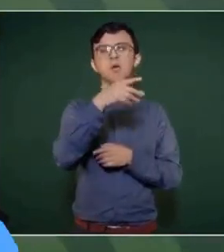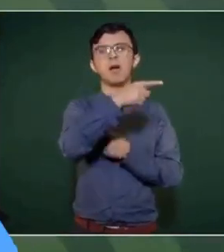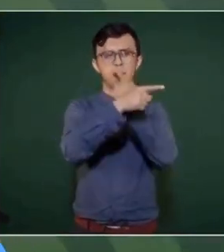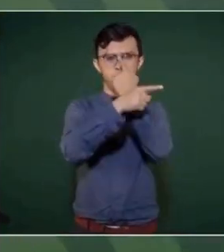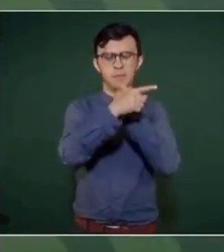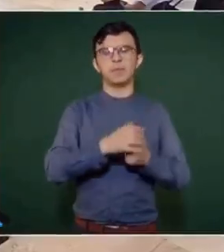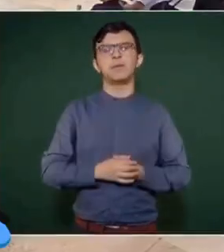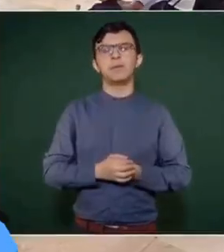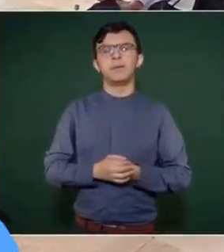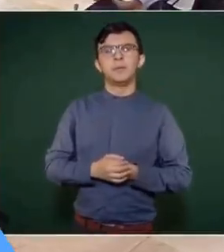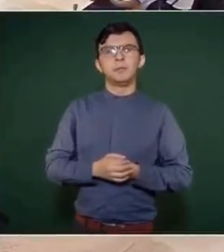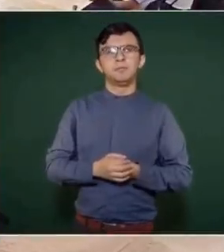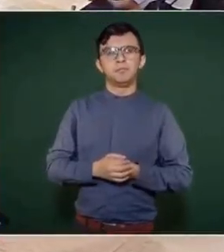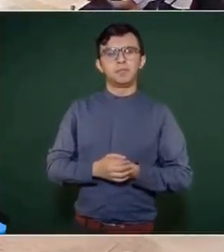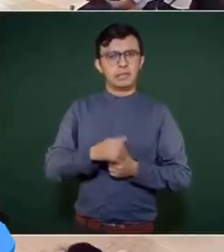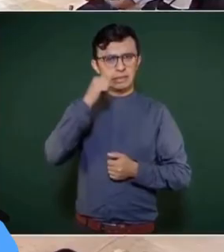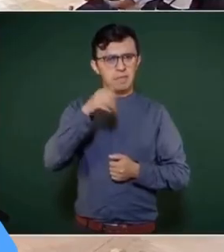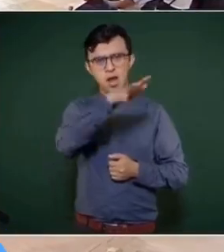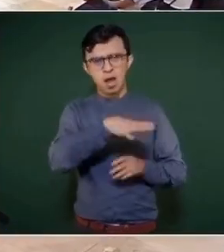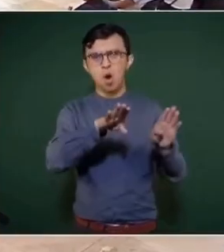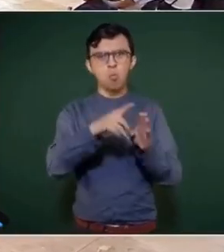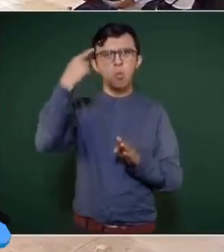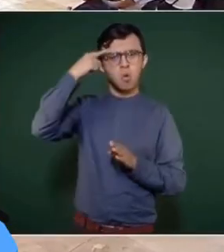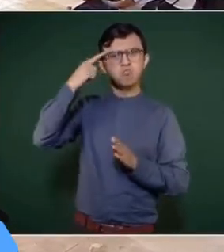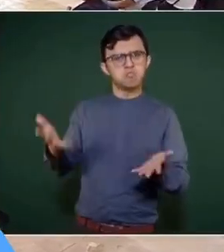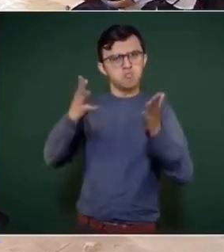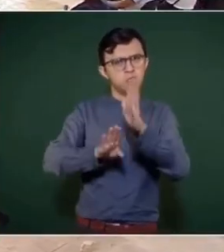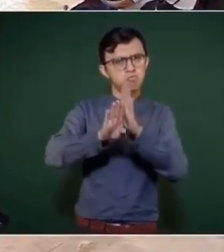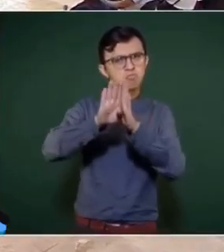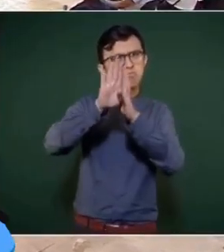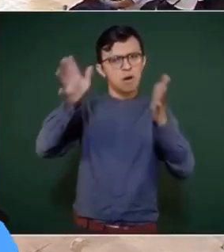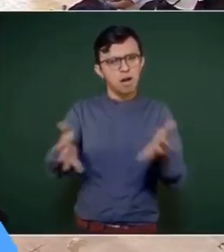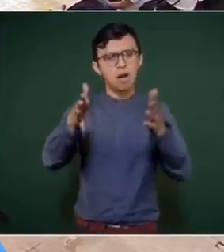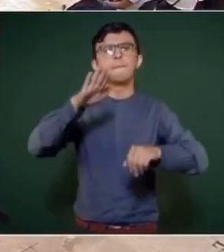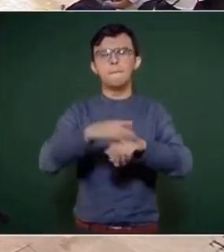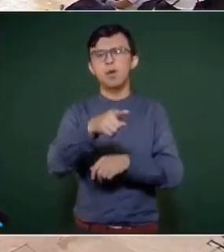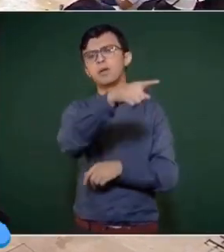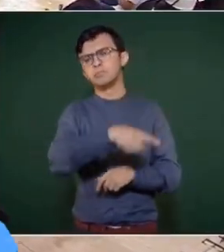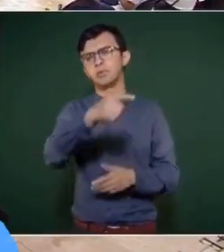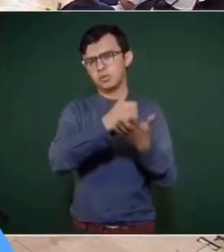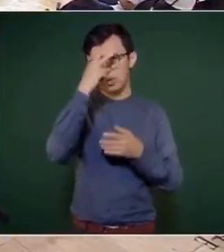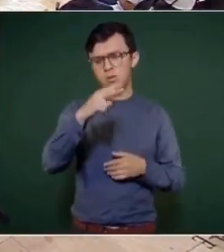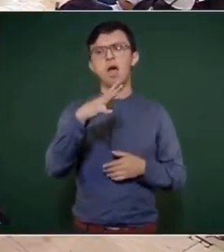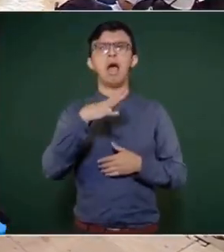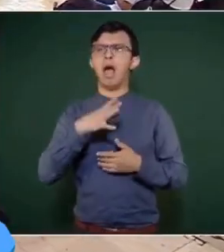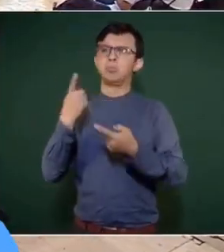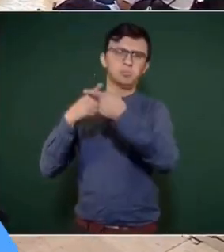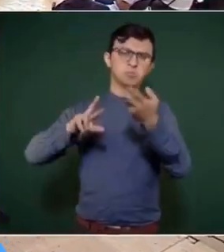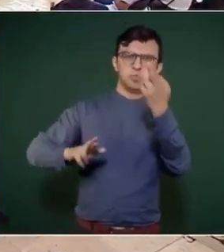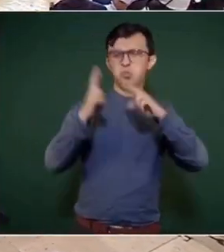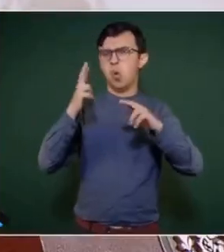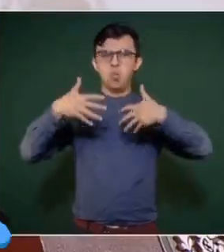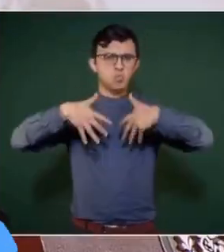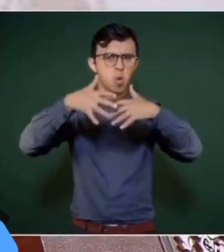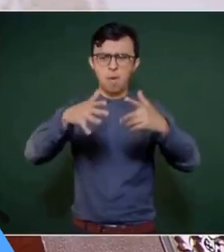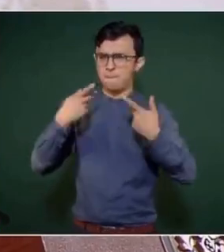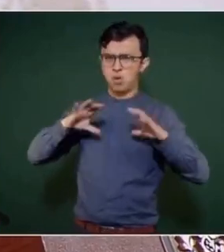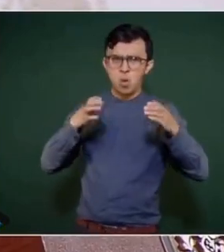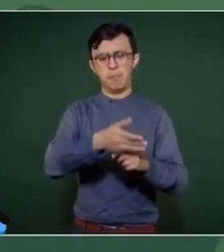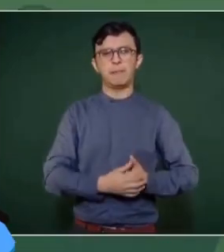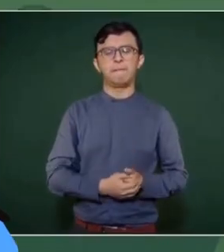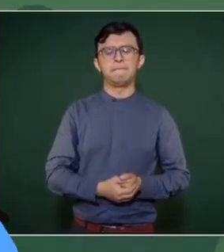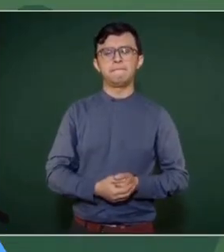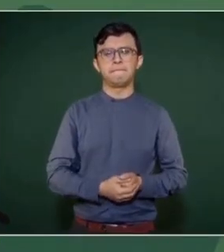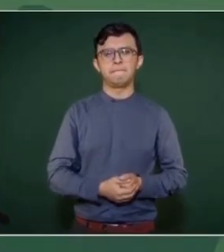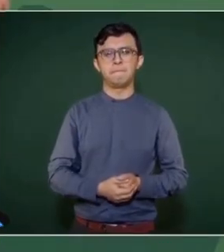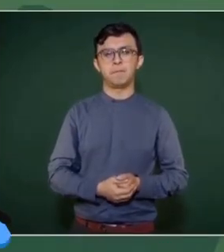siempre ha sido una ciudad progresista, porque ahí se han llevado a cabo movimientos sociales,